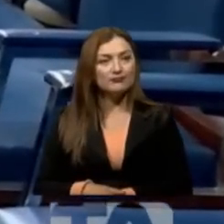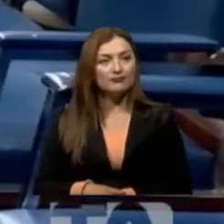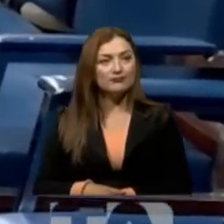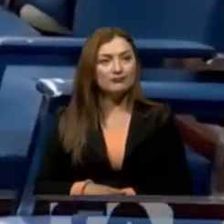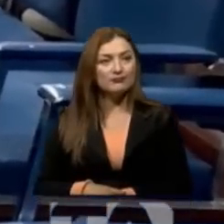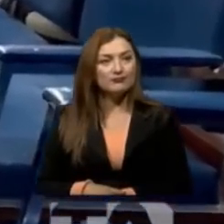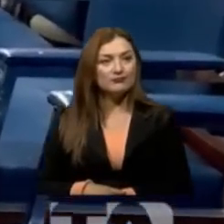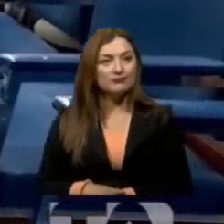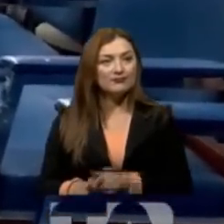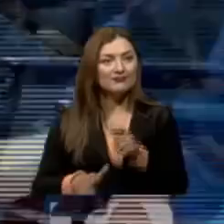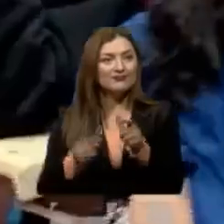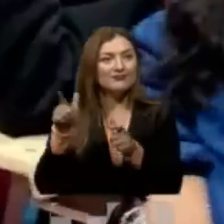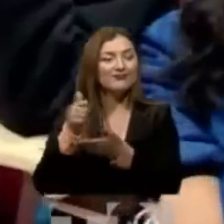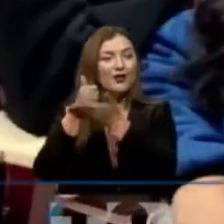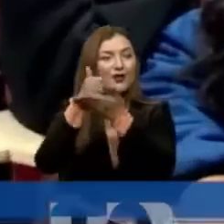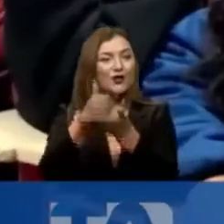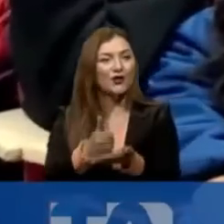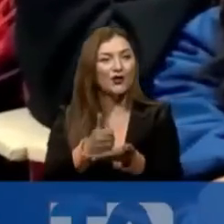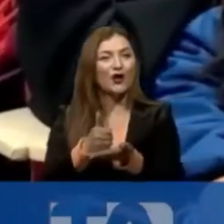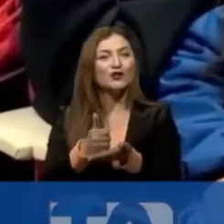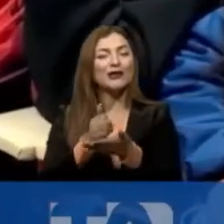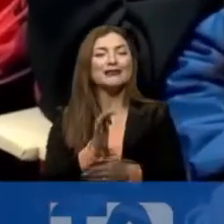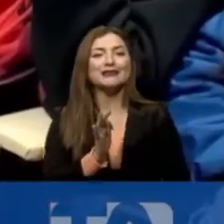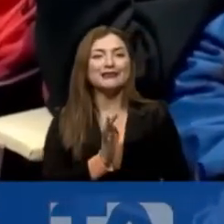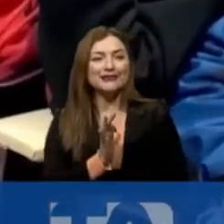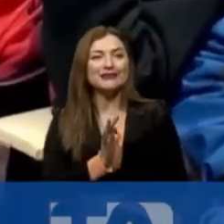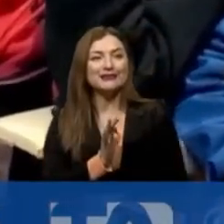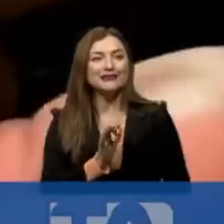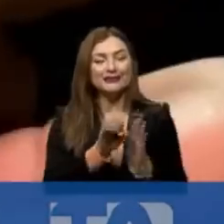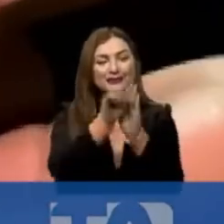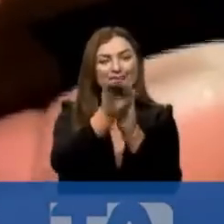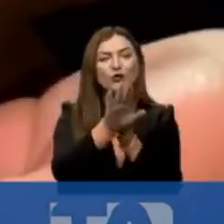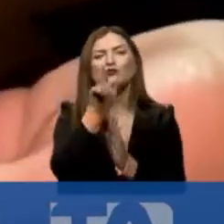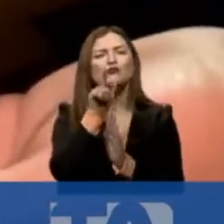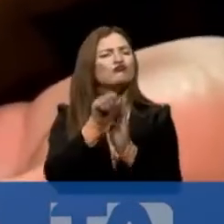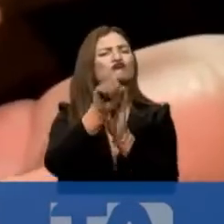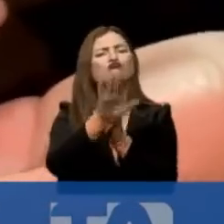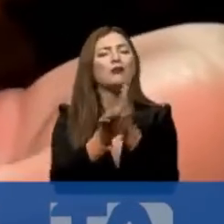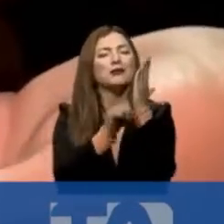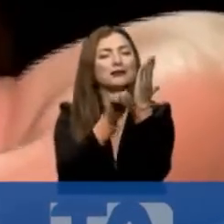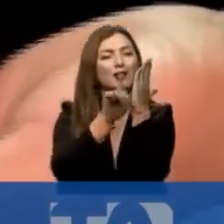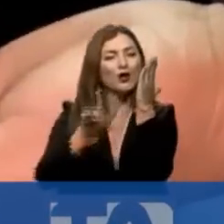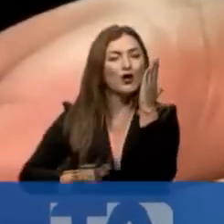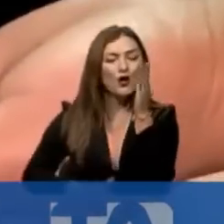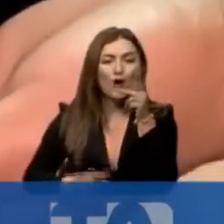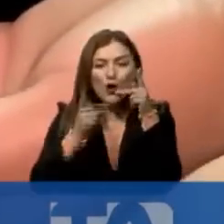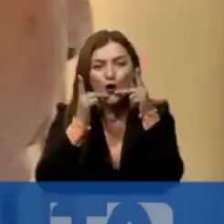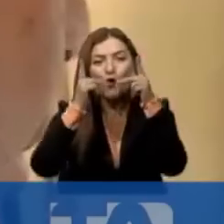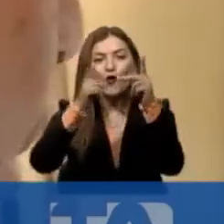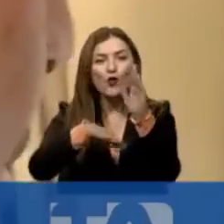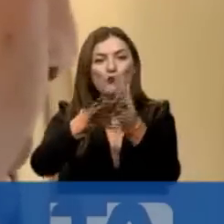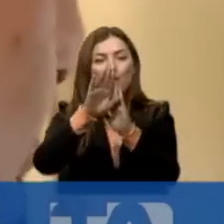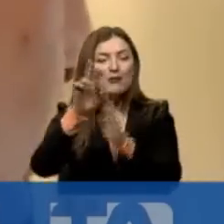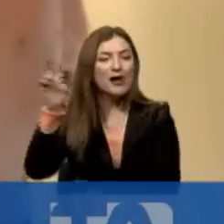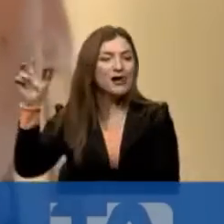Son decenas de pacientes que fueron beneficiadas en Cuenca con ayudas técnicas entregadas por el Ministerio de Salud Pública. En su mayoría tienen que ver con